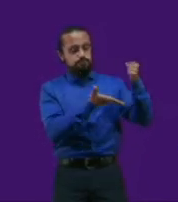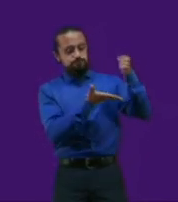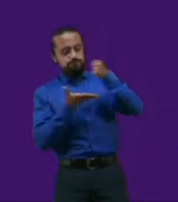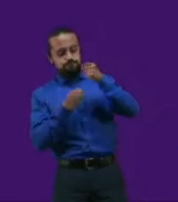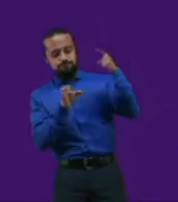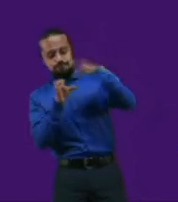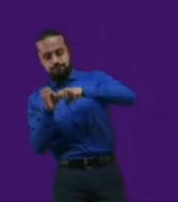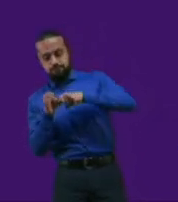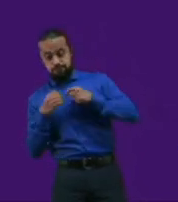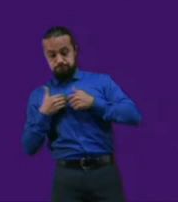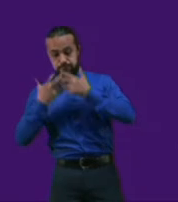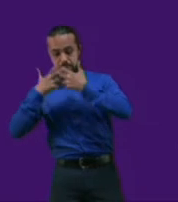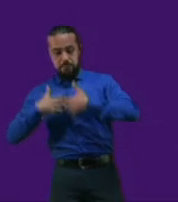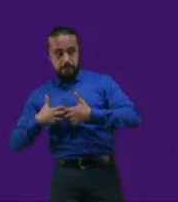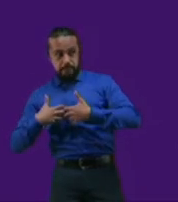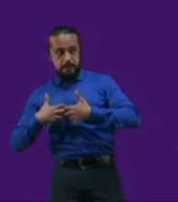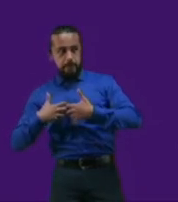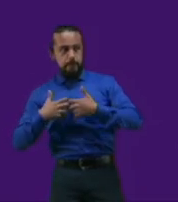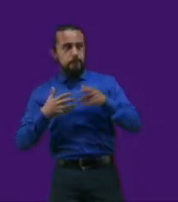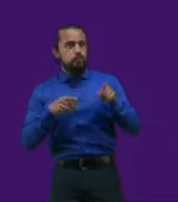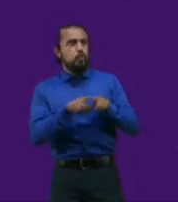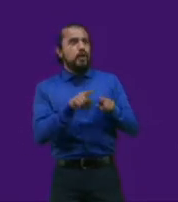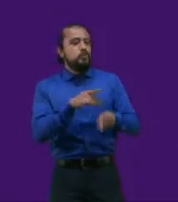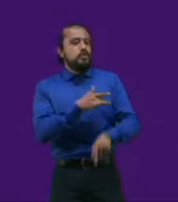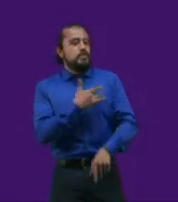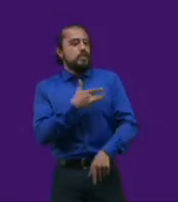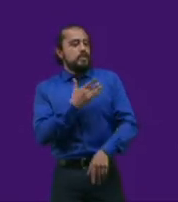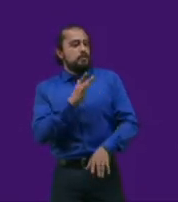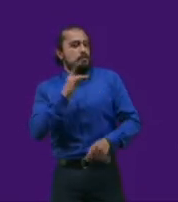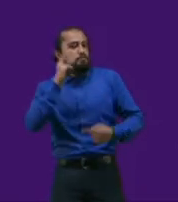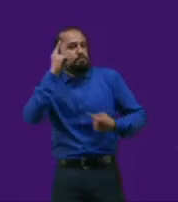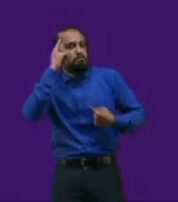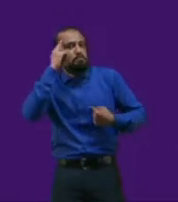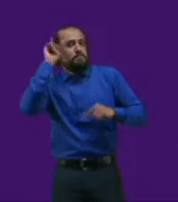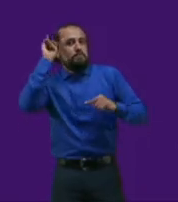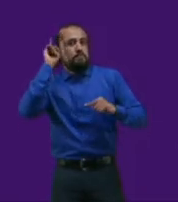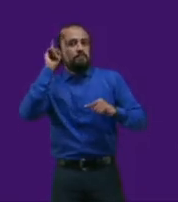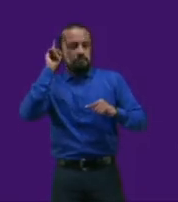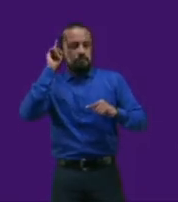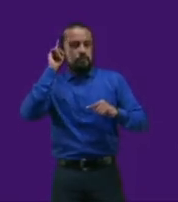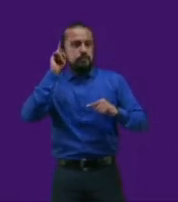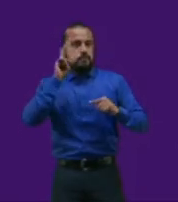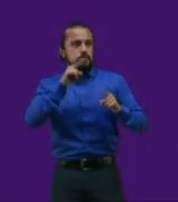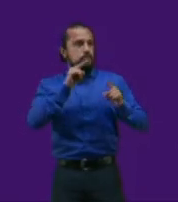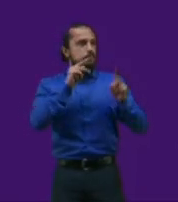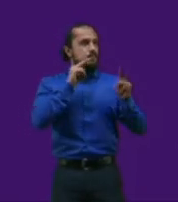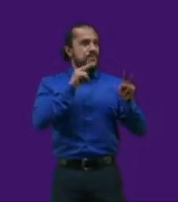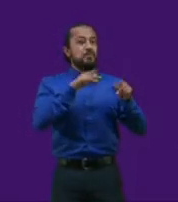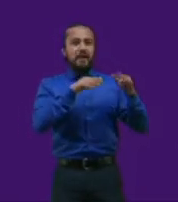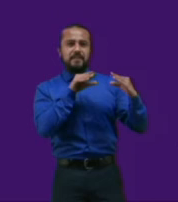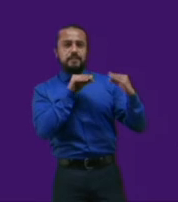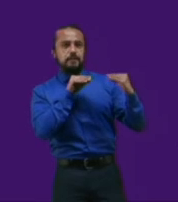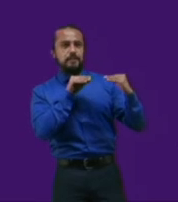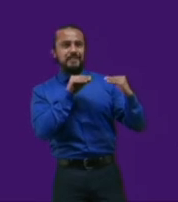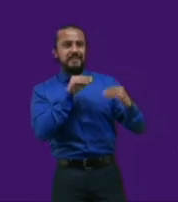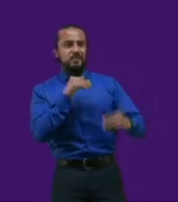pero como que cosas pequeñas que al final dicen muchas cosas de un fondo y de las personas que están detrás de